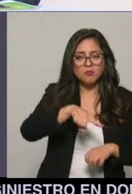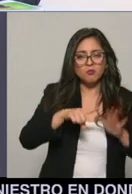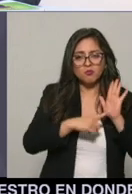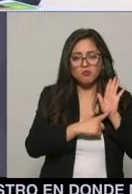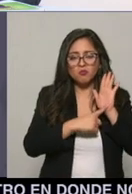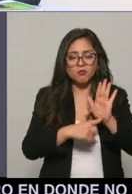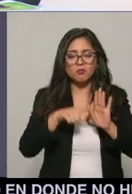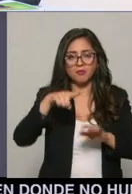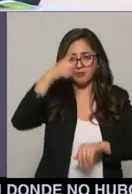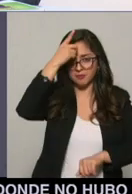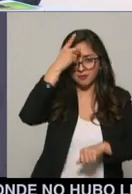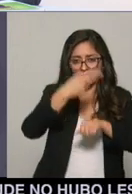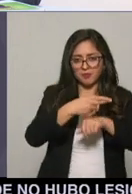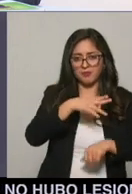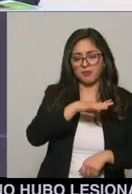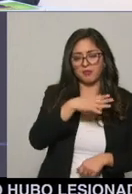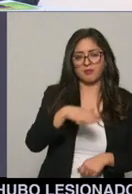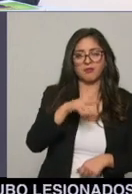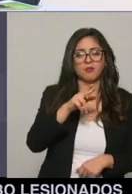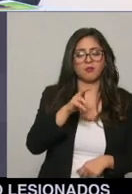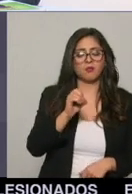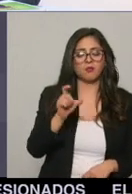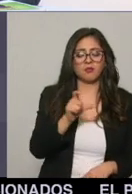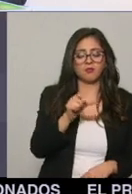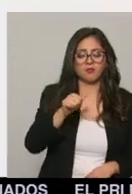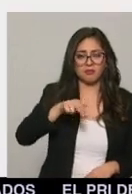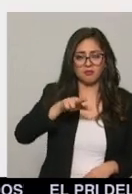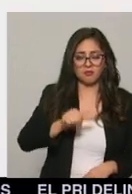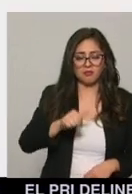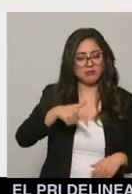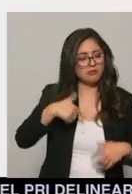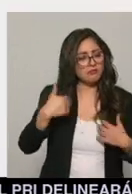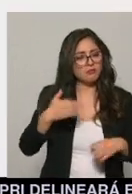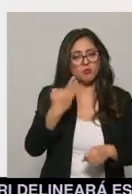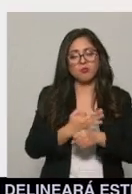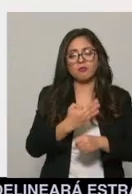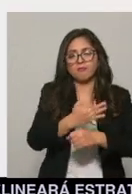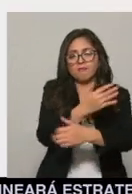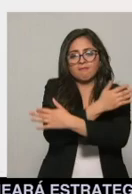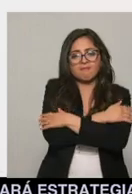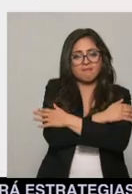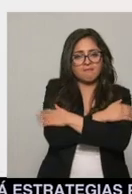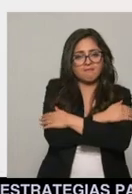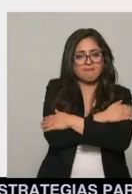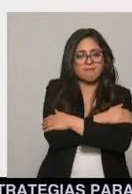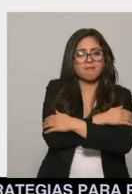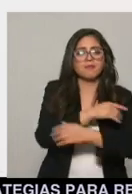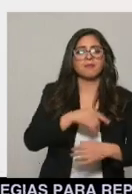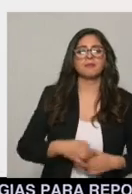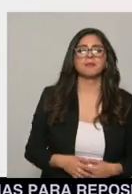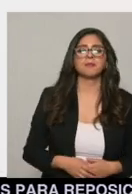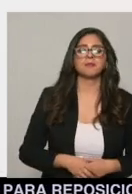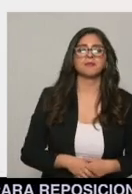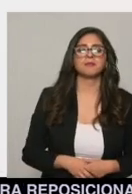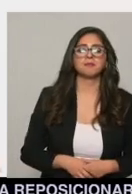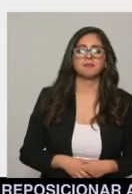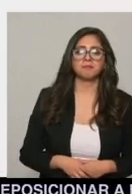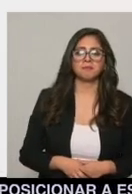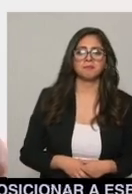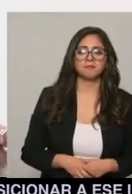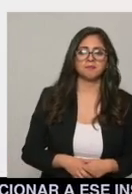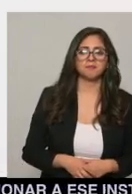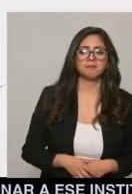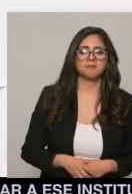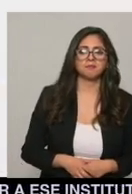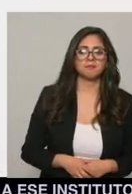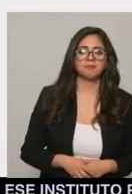la directora general es Roxana Iselman, a quien le mando un cordial y cariñoso saludo a mi querida Roxana. Somos el